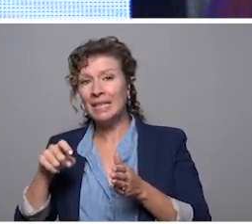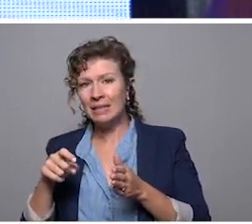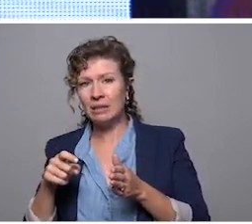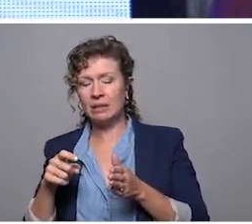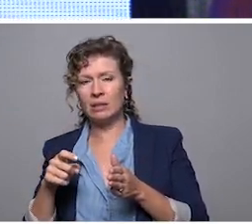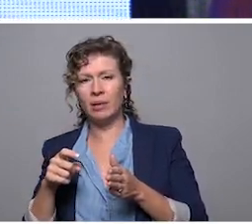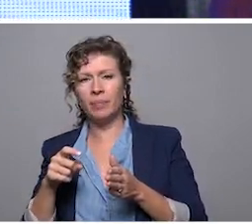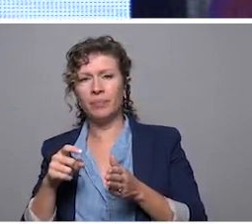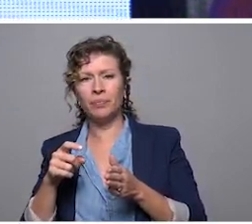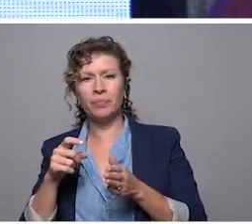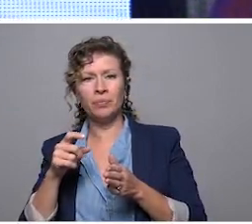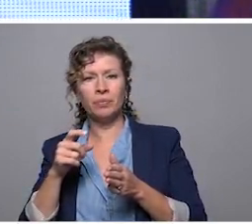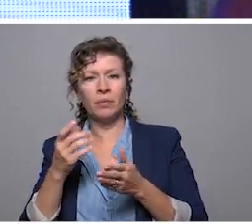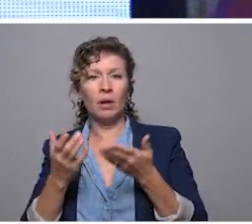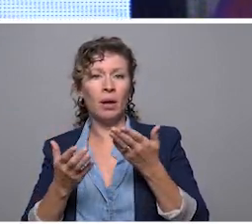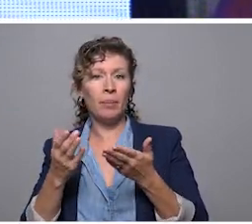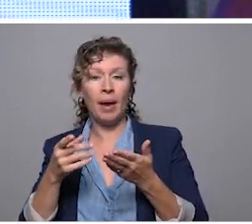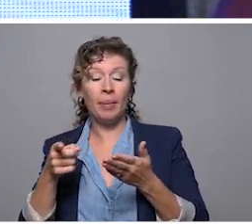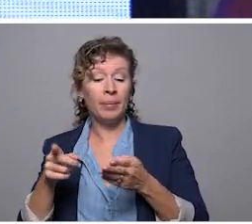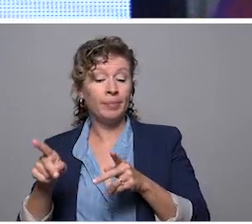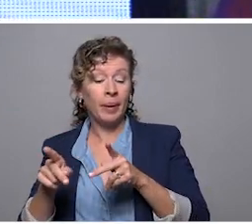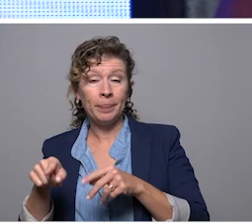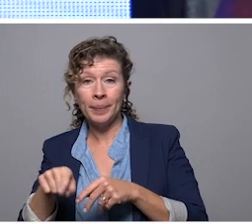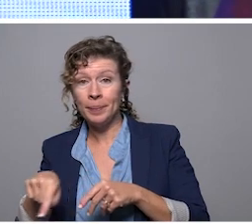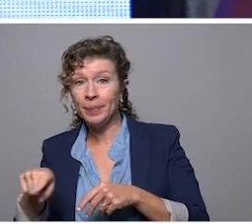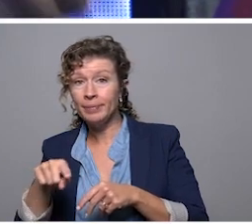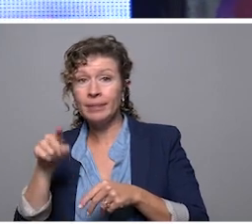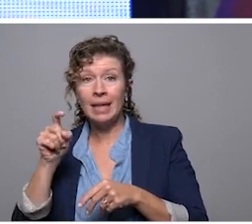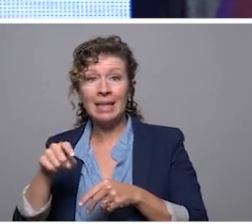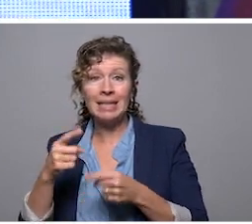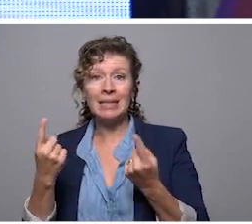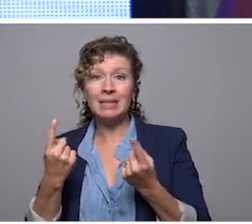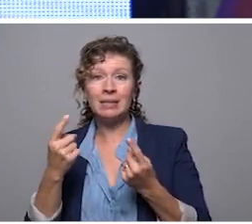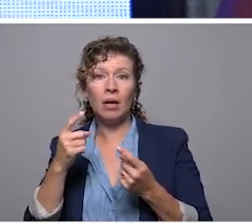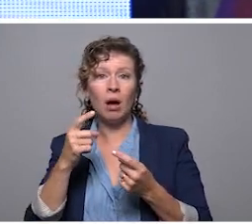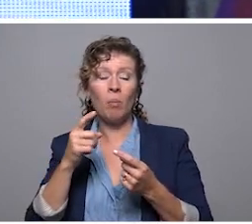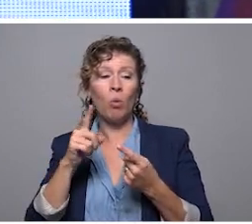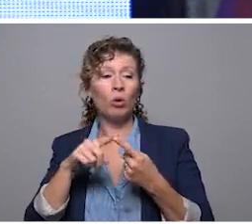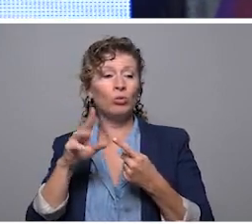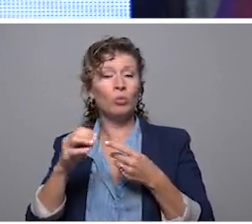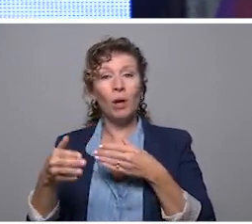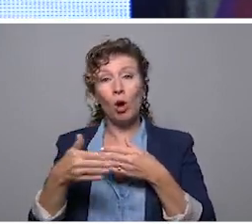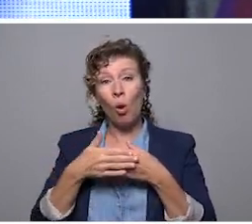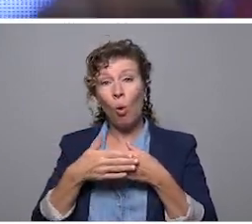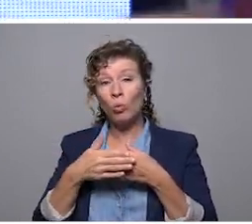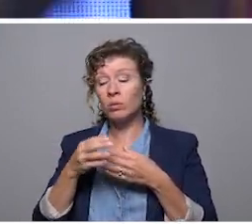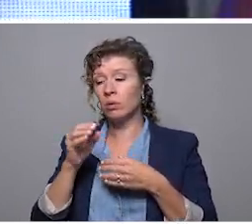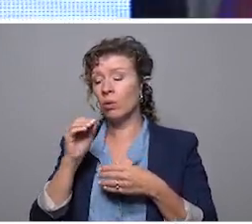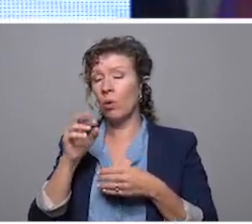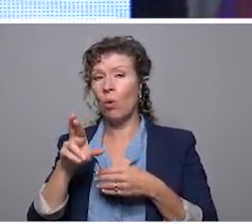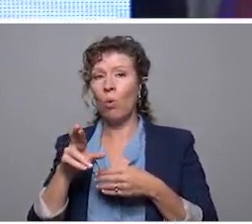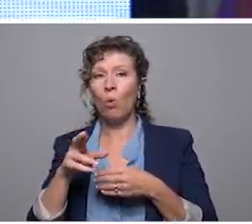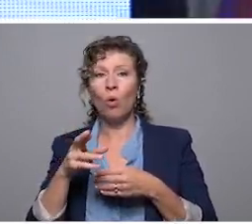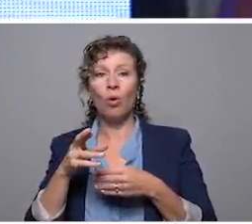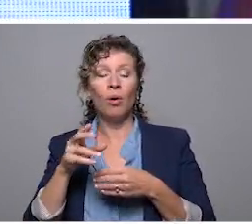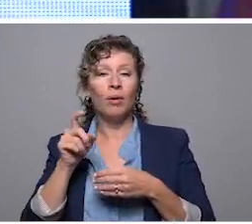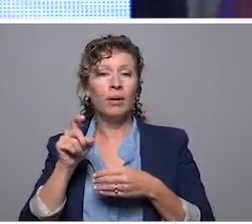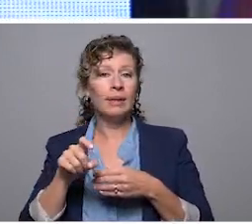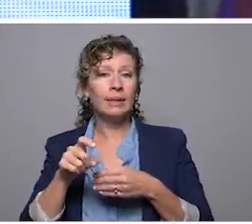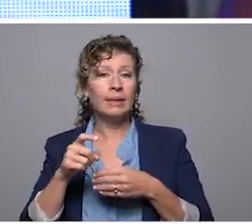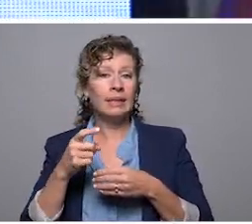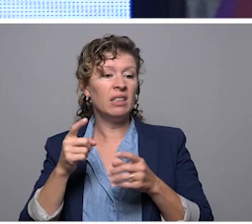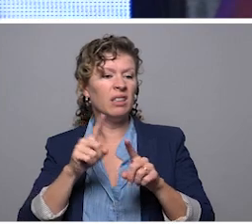cercanía Eh bueno y lo que o el plazo del del crédito lo acompañamos de